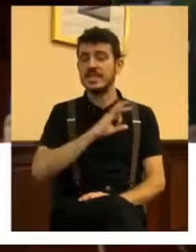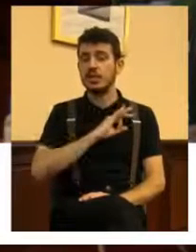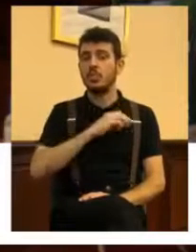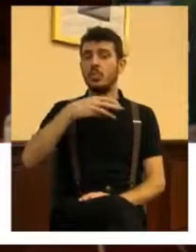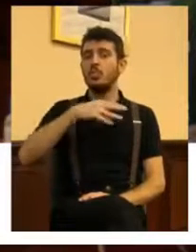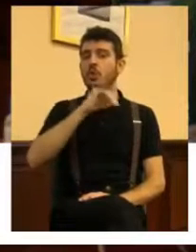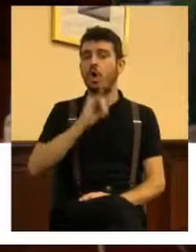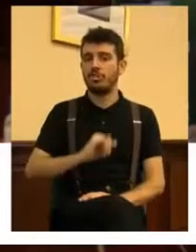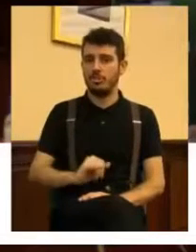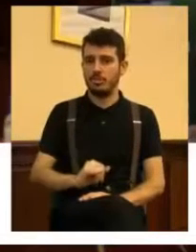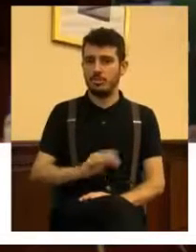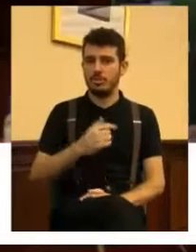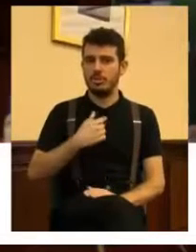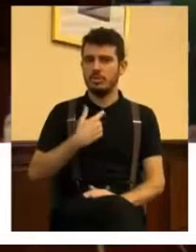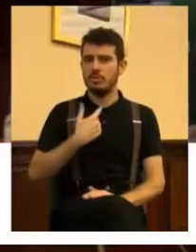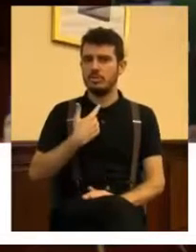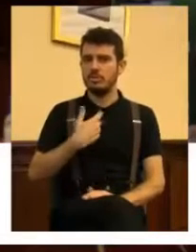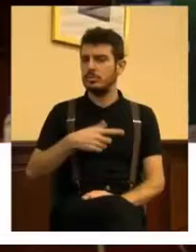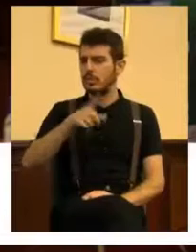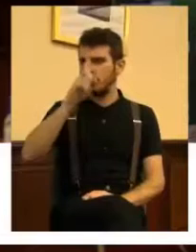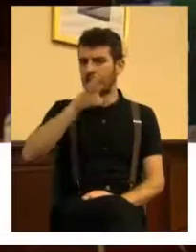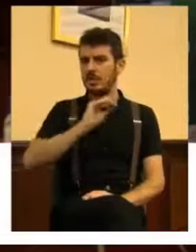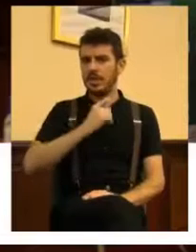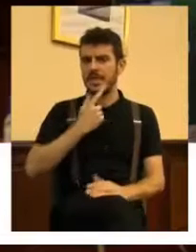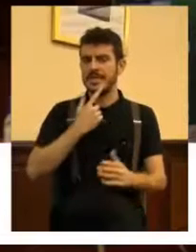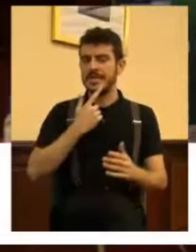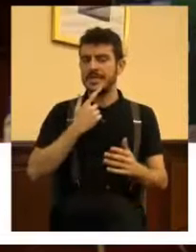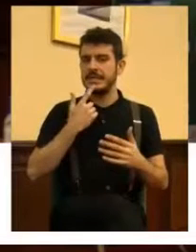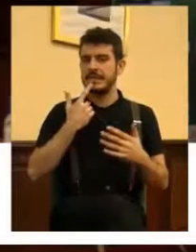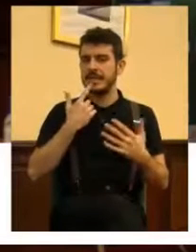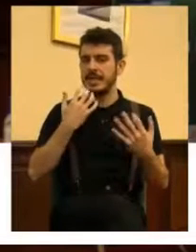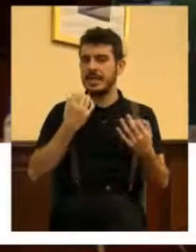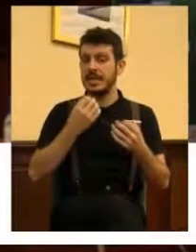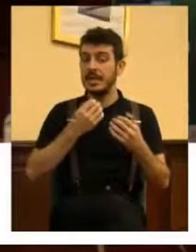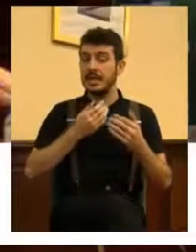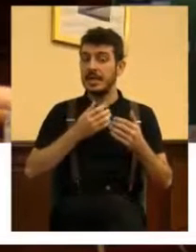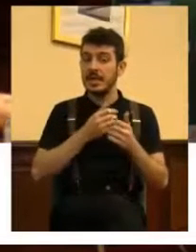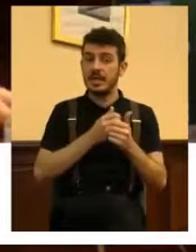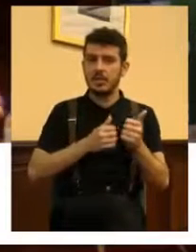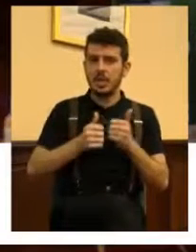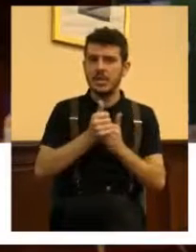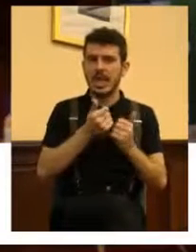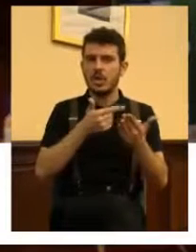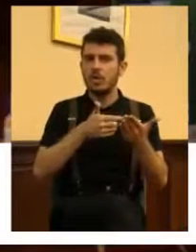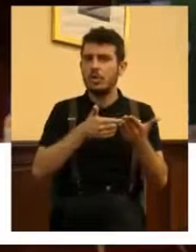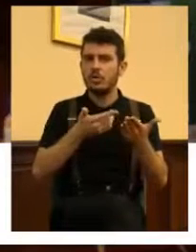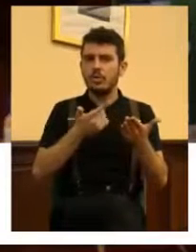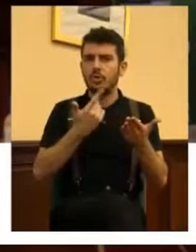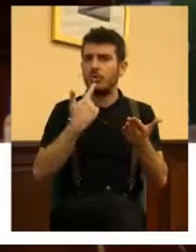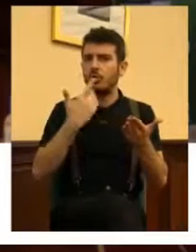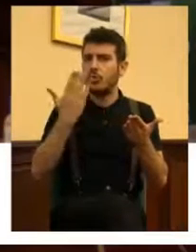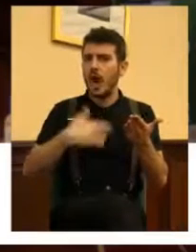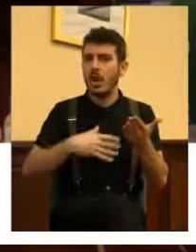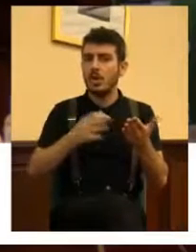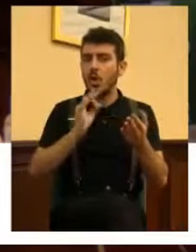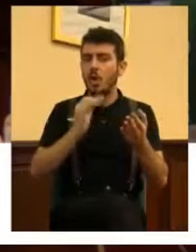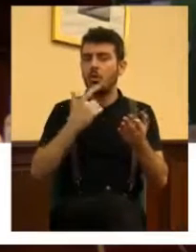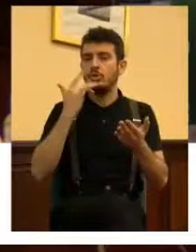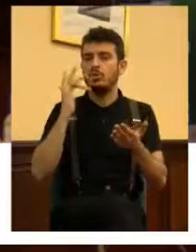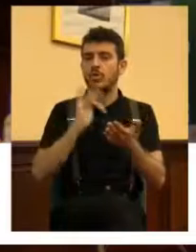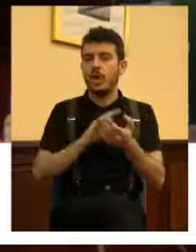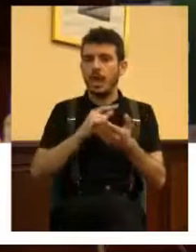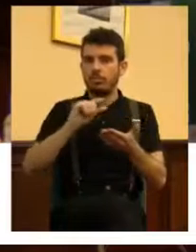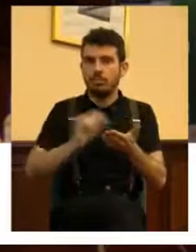pero yo no sé dónde está escrito en esta iniciativa que se establezca como prioritario o que responda a una